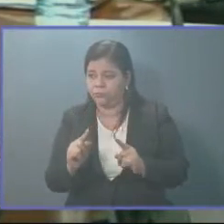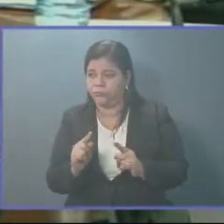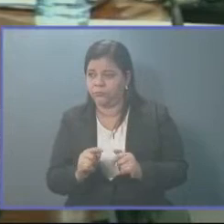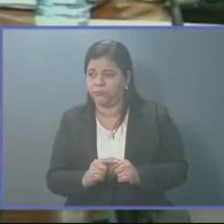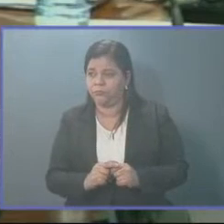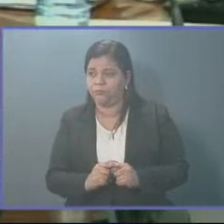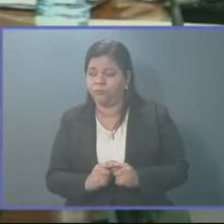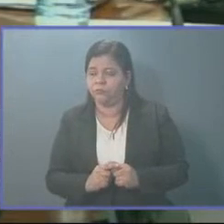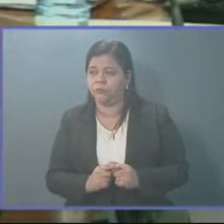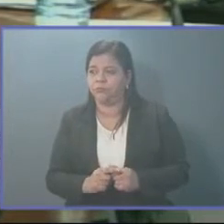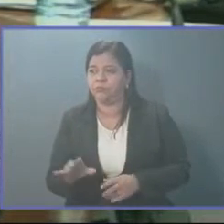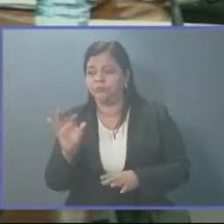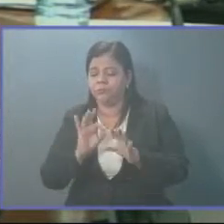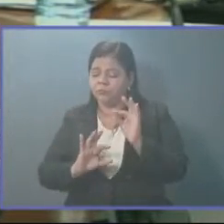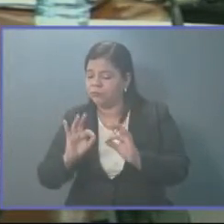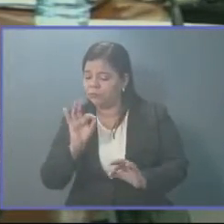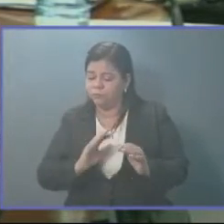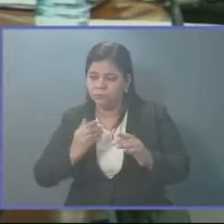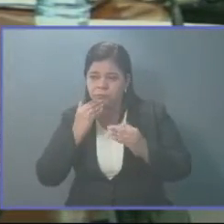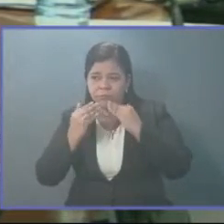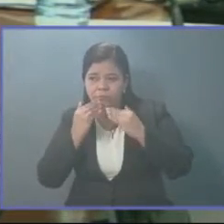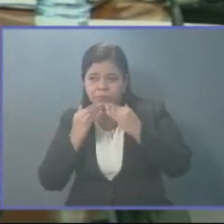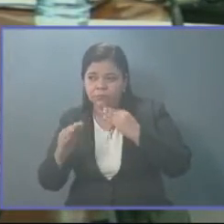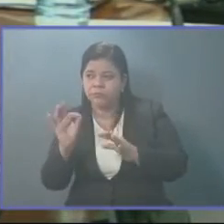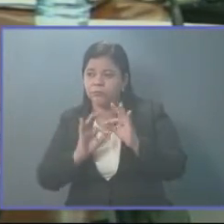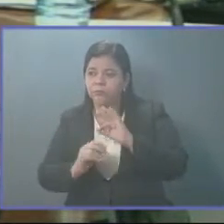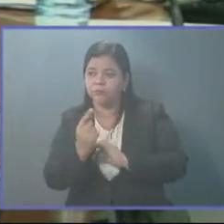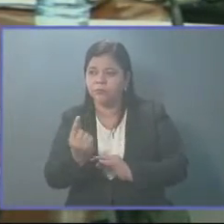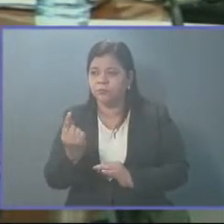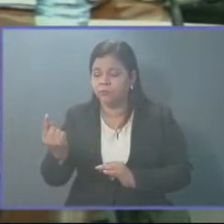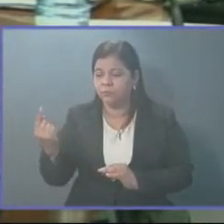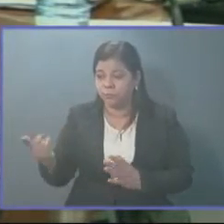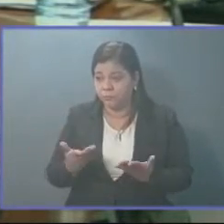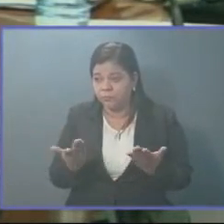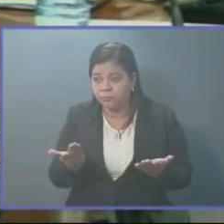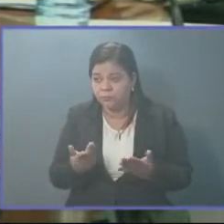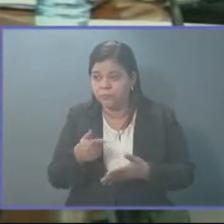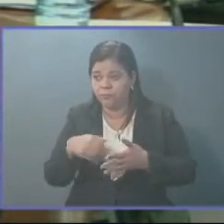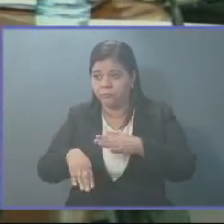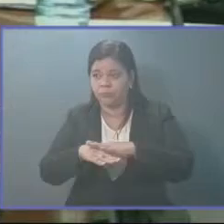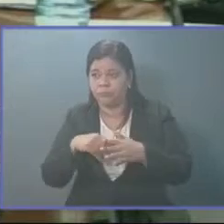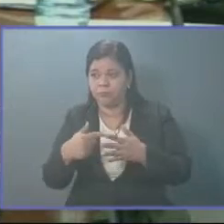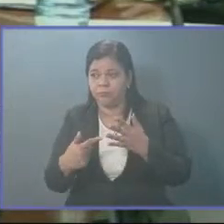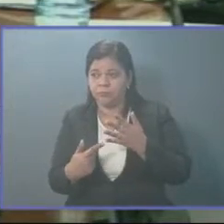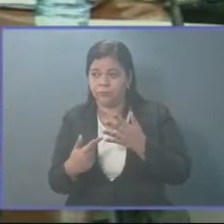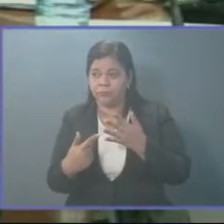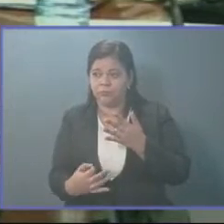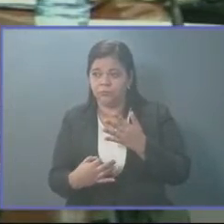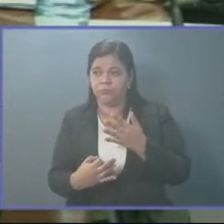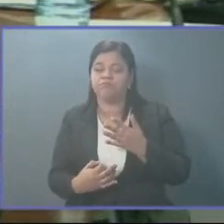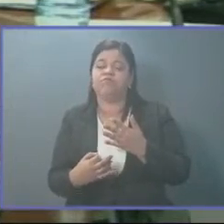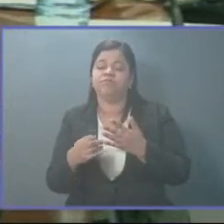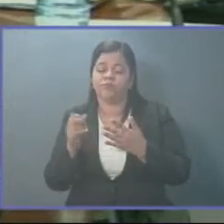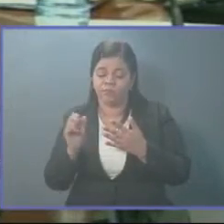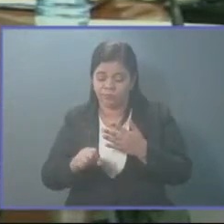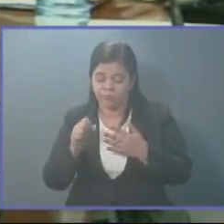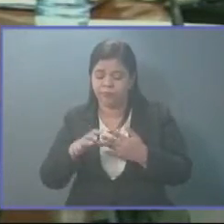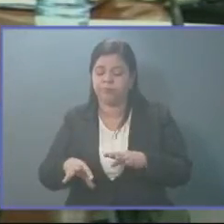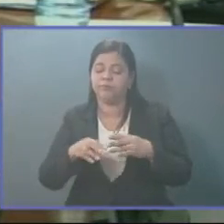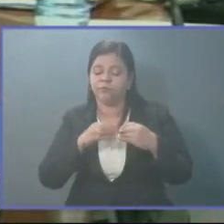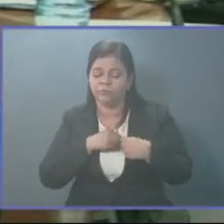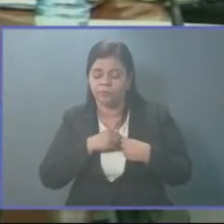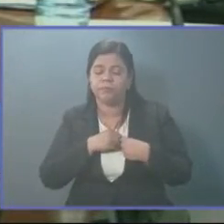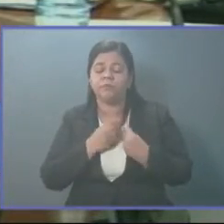que hay ciertas interpretaciones que algunas personas están haciendo sobre la ley que les afecta, porque están